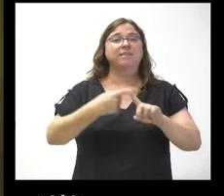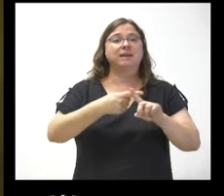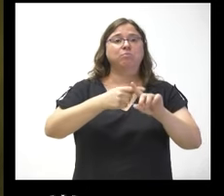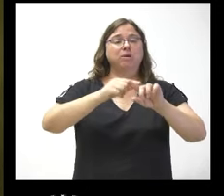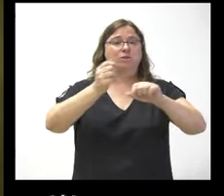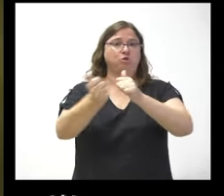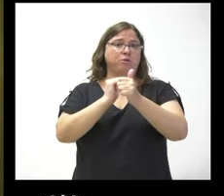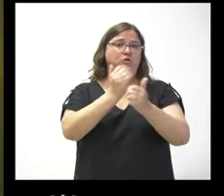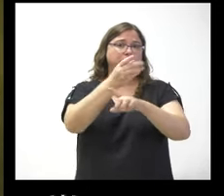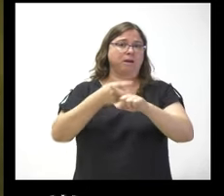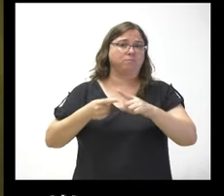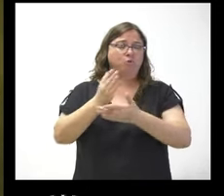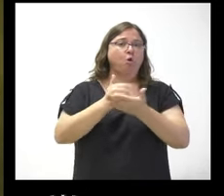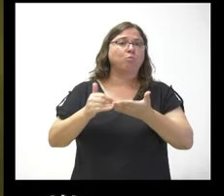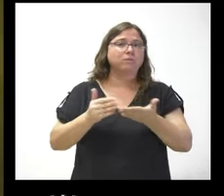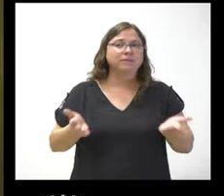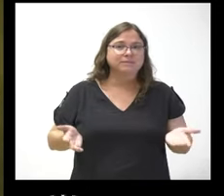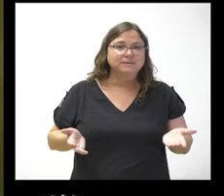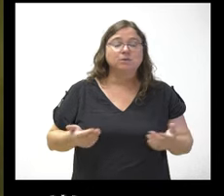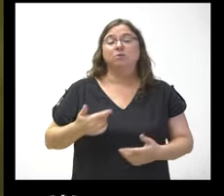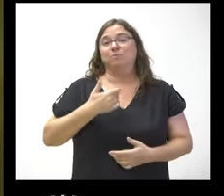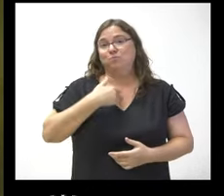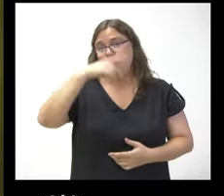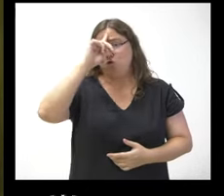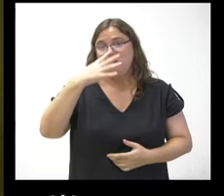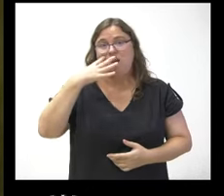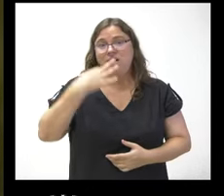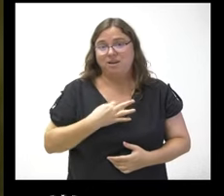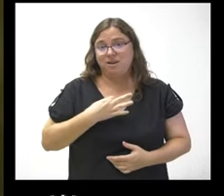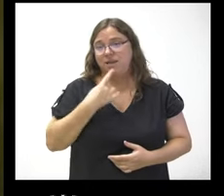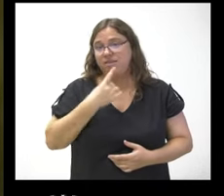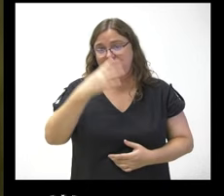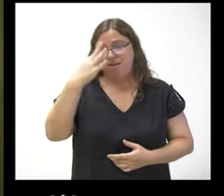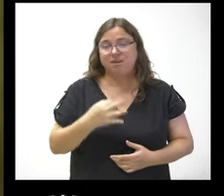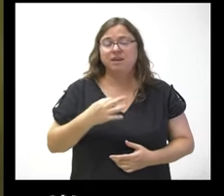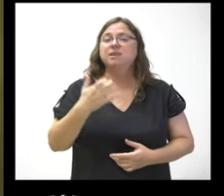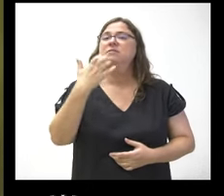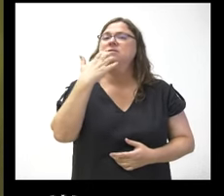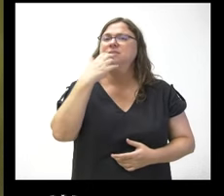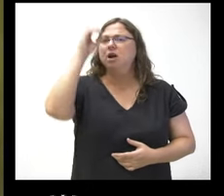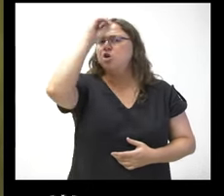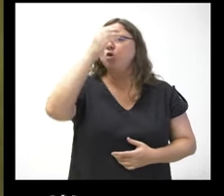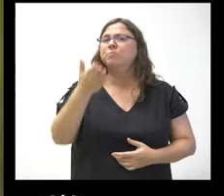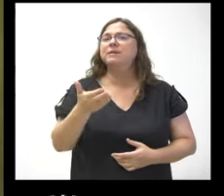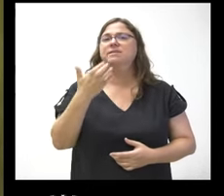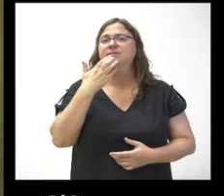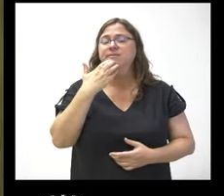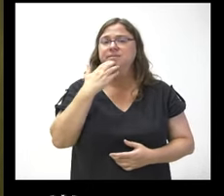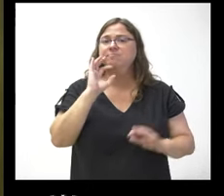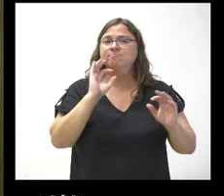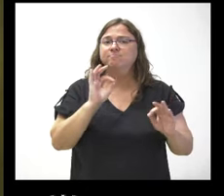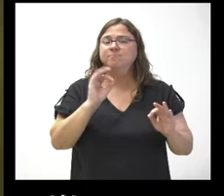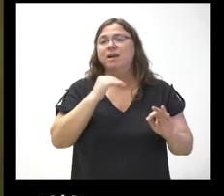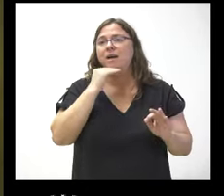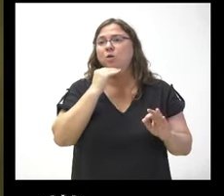las comunidades yo no sé bueno por un lado si creen en esa en su palabra pero si es así qué opinarían si efectivamente fuera eso fuera